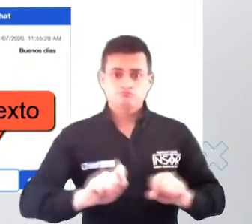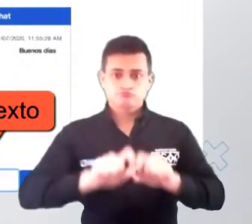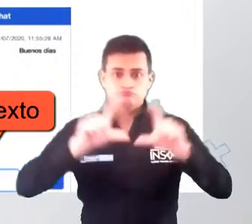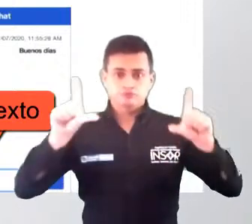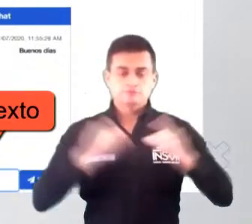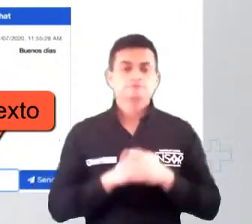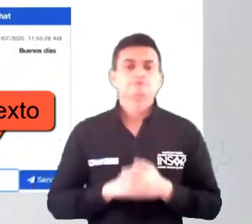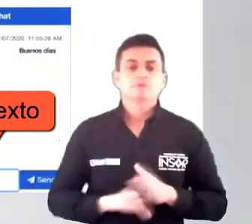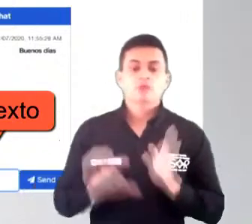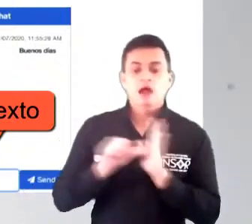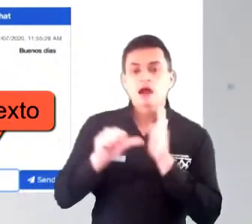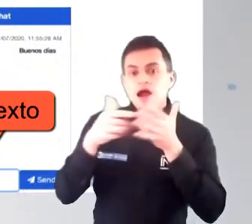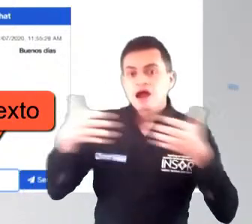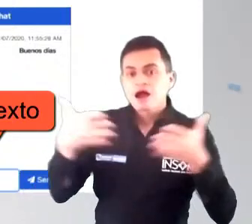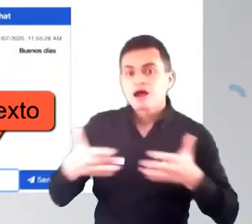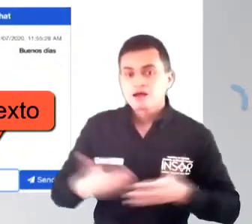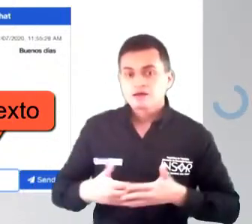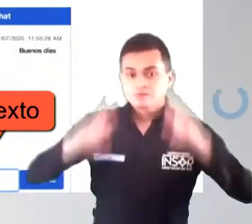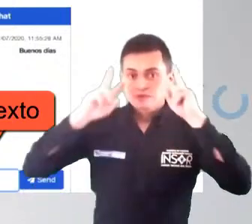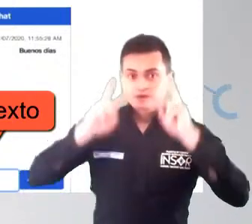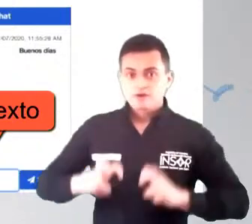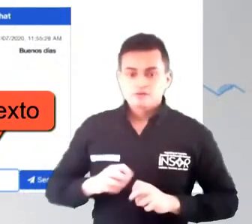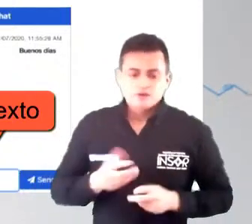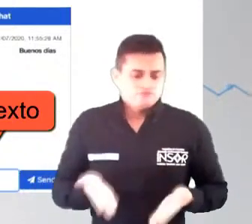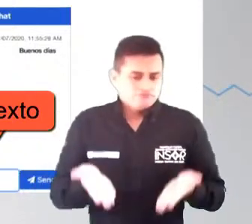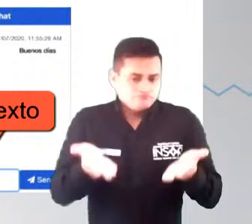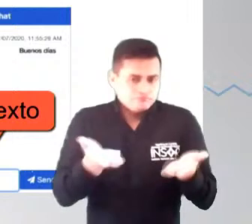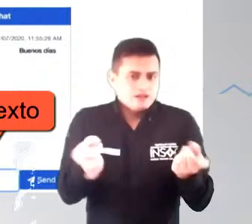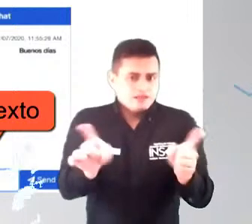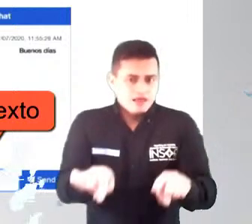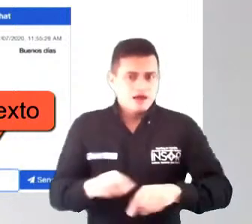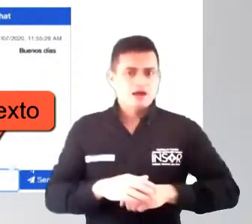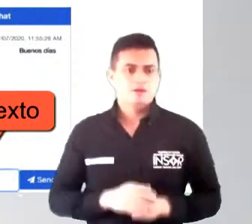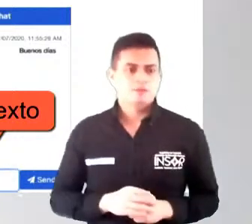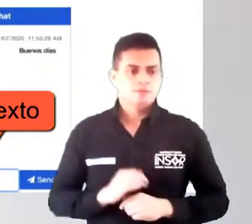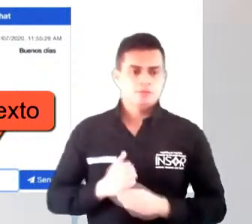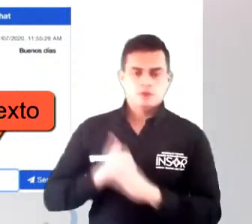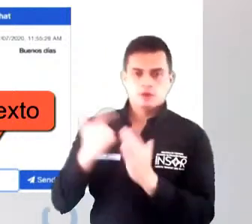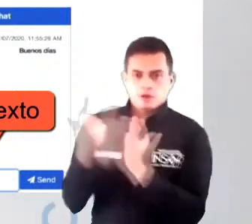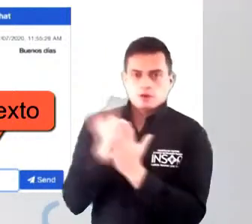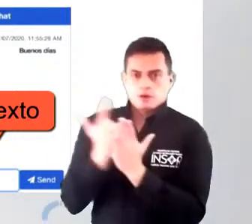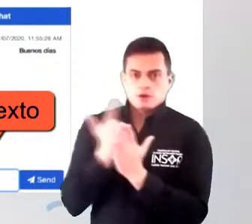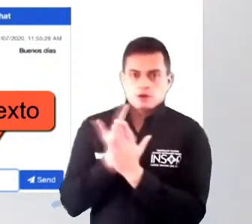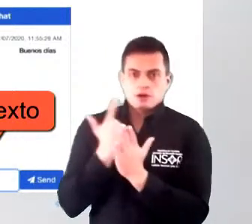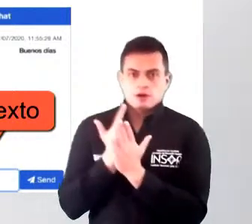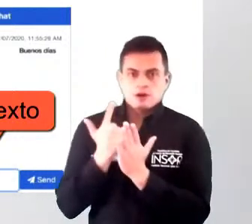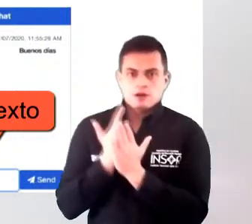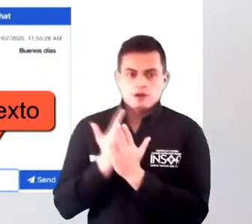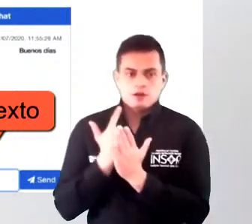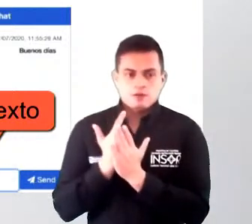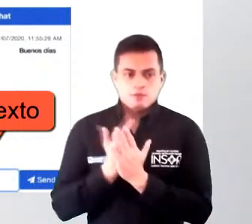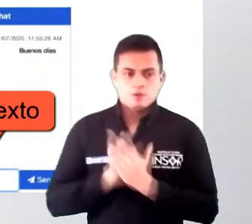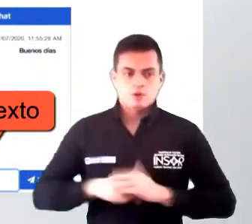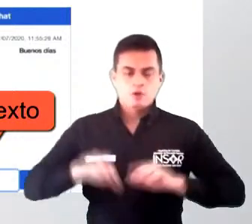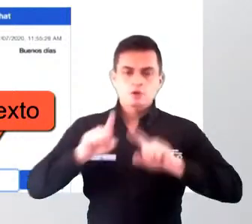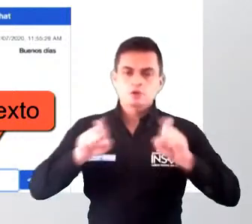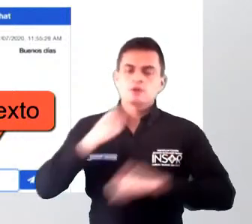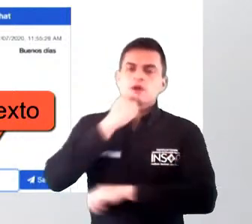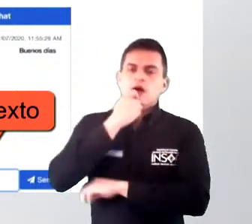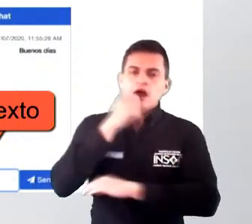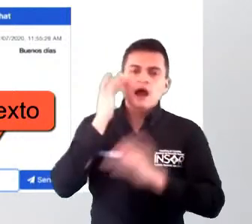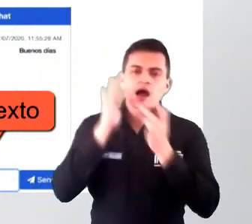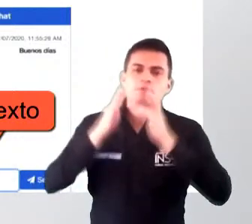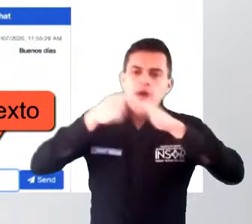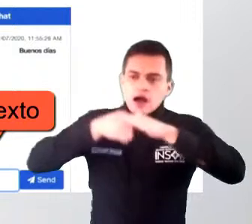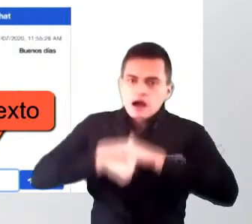investigación también están disponibles. El libro de acceso abierto sobre K-12 Blended Learning